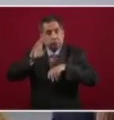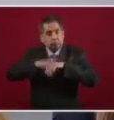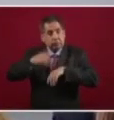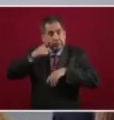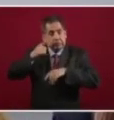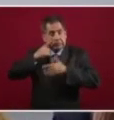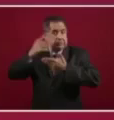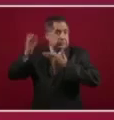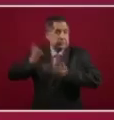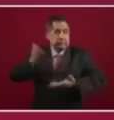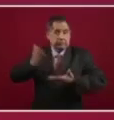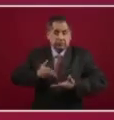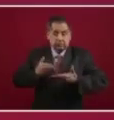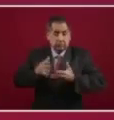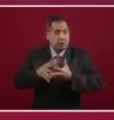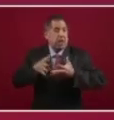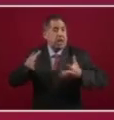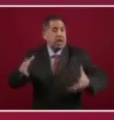¿sí?, en